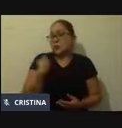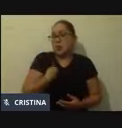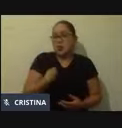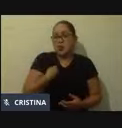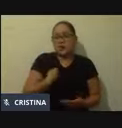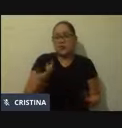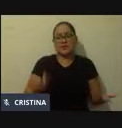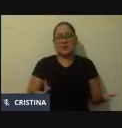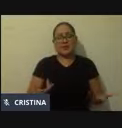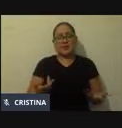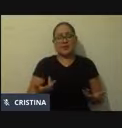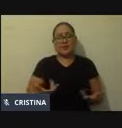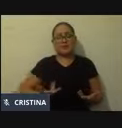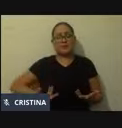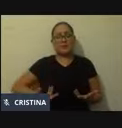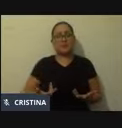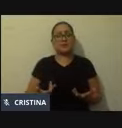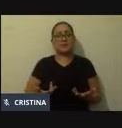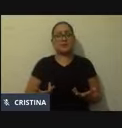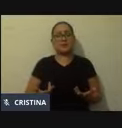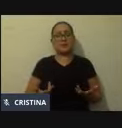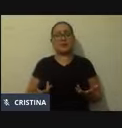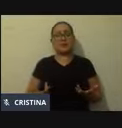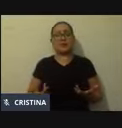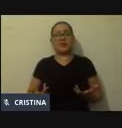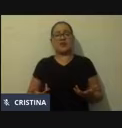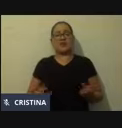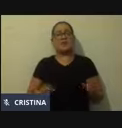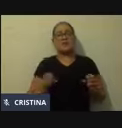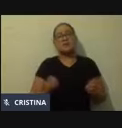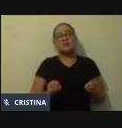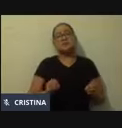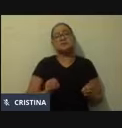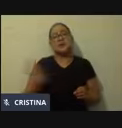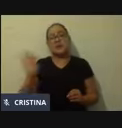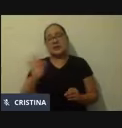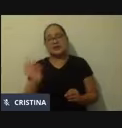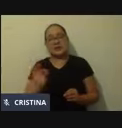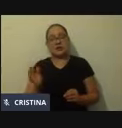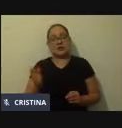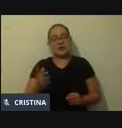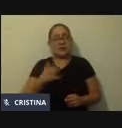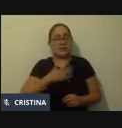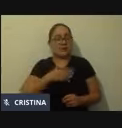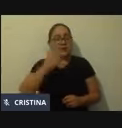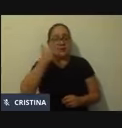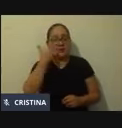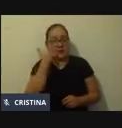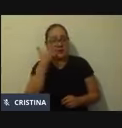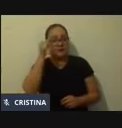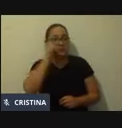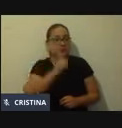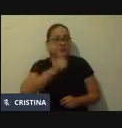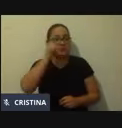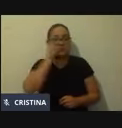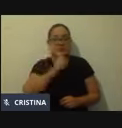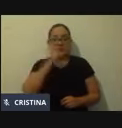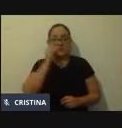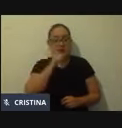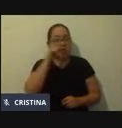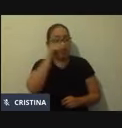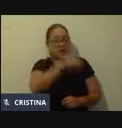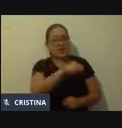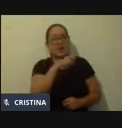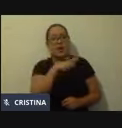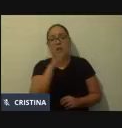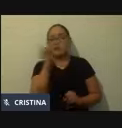¿cómo se llama? Llamadas o por aplicación, eso sí, mi teléfono sé todo el tiempo dónde está, porque es lo que